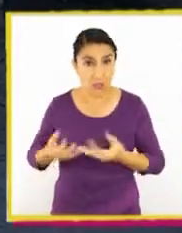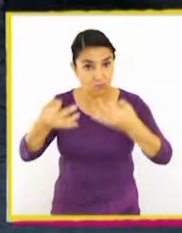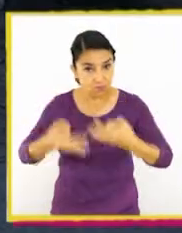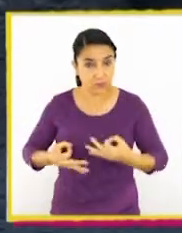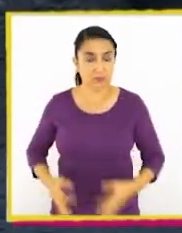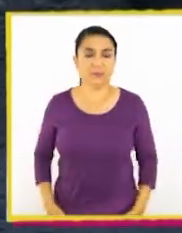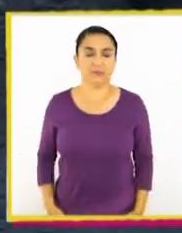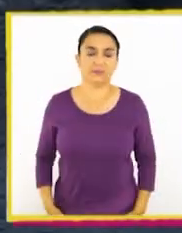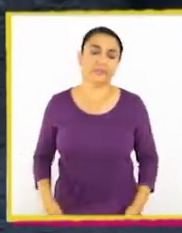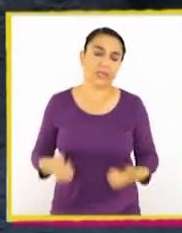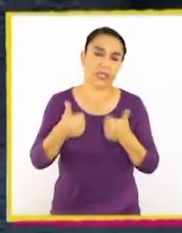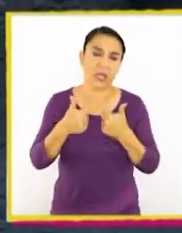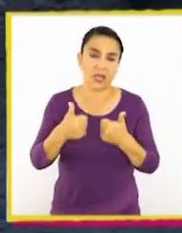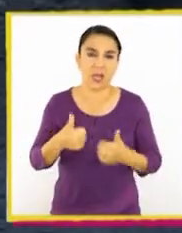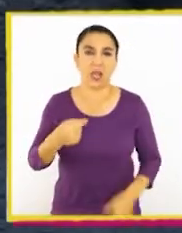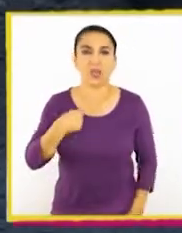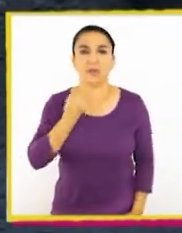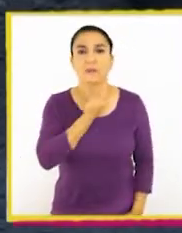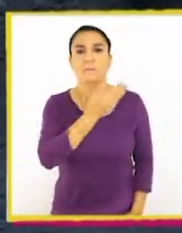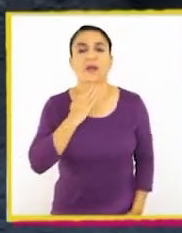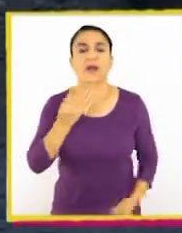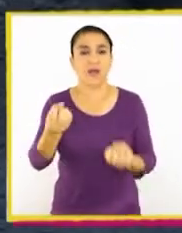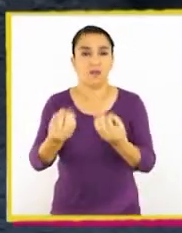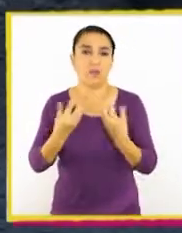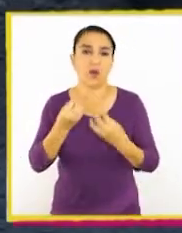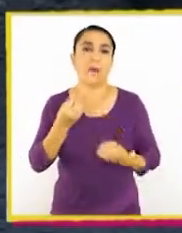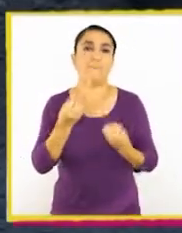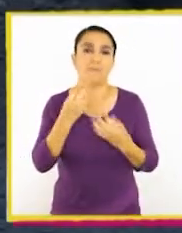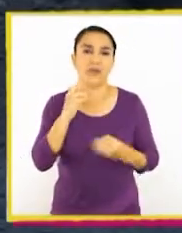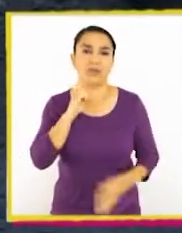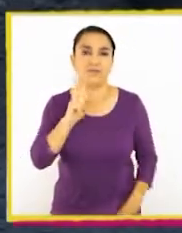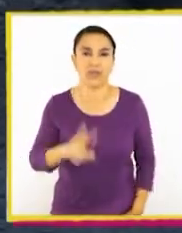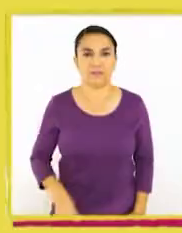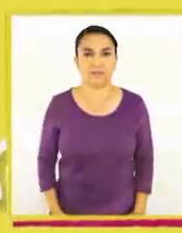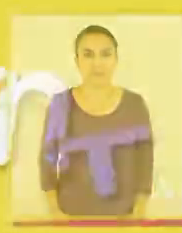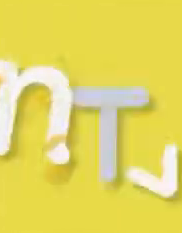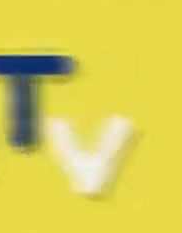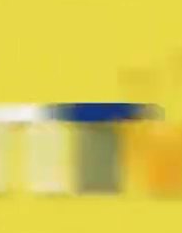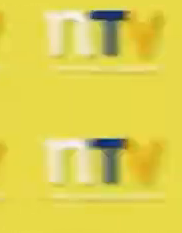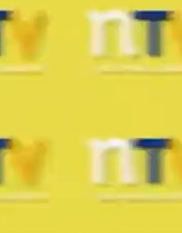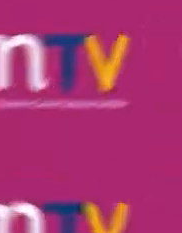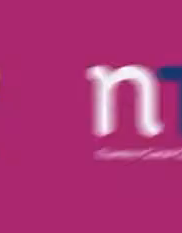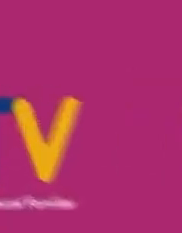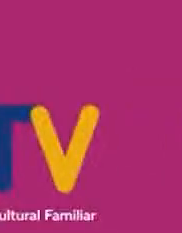corresponde? ¡Genial! Soy Maca, bienvenidos a Aprendo TV.